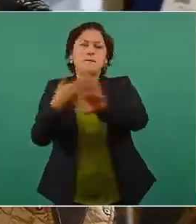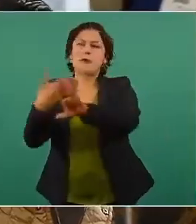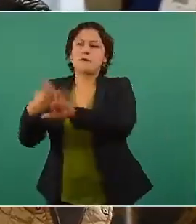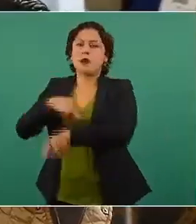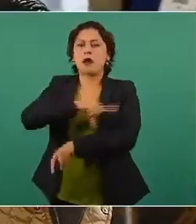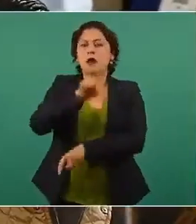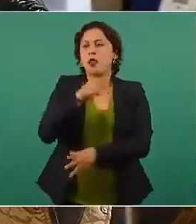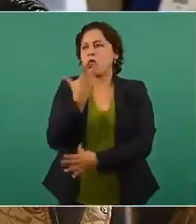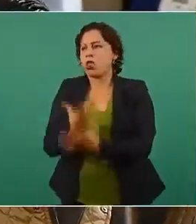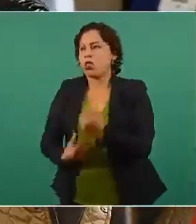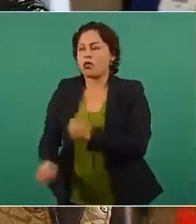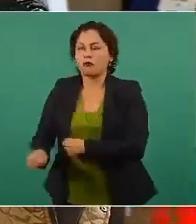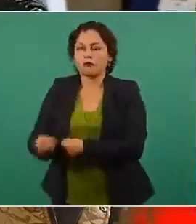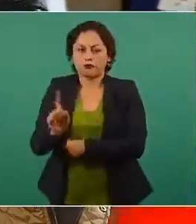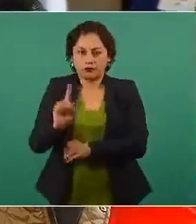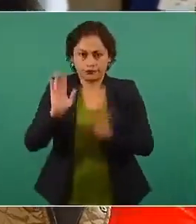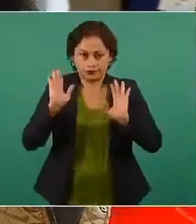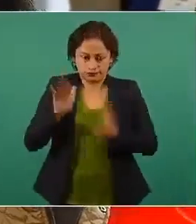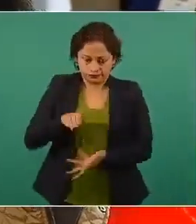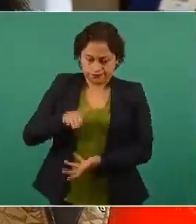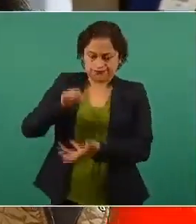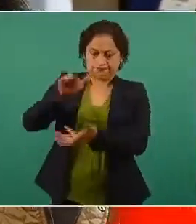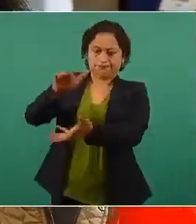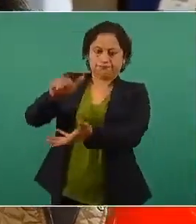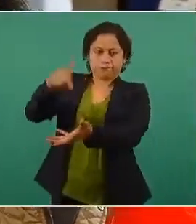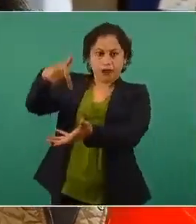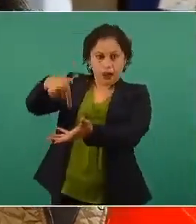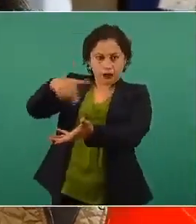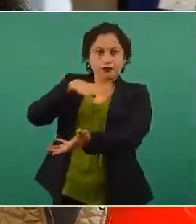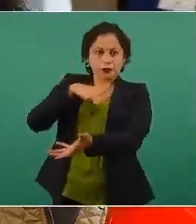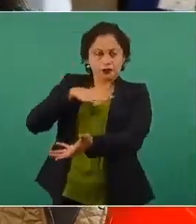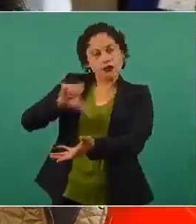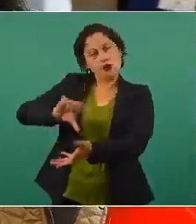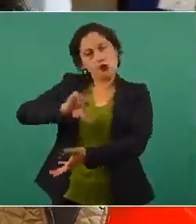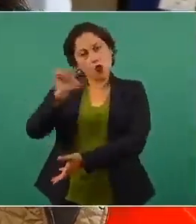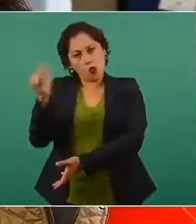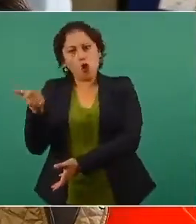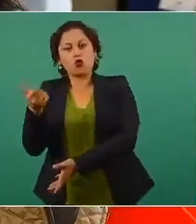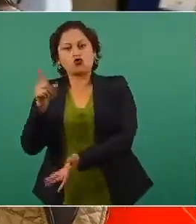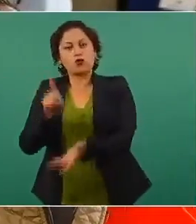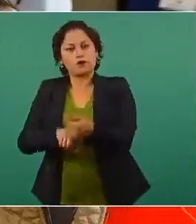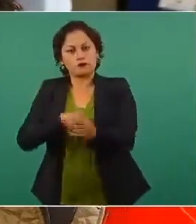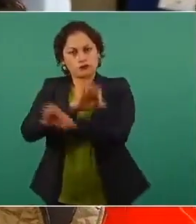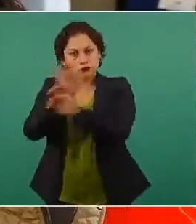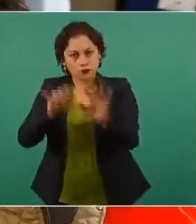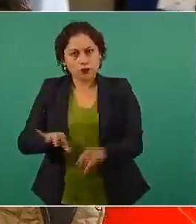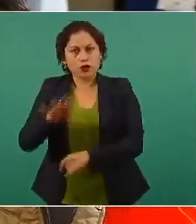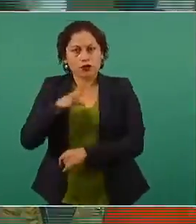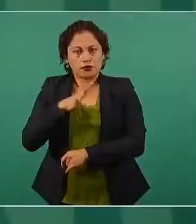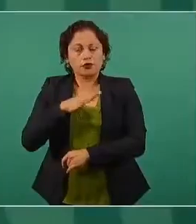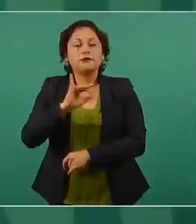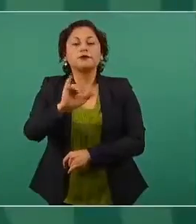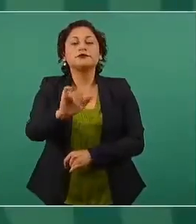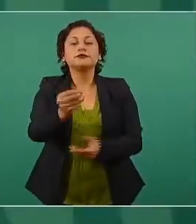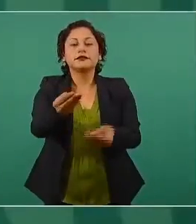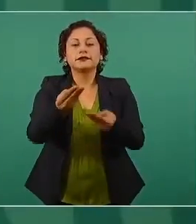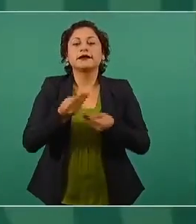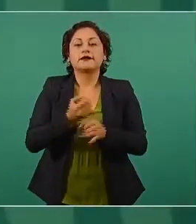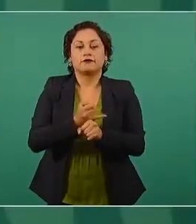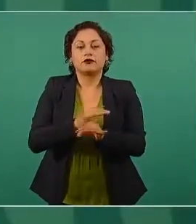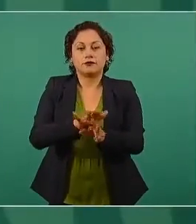si quiere se la dejo, lo tenemos todo digital. Déjanos toda la información y